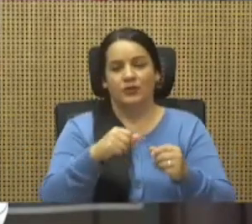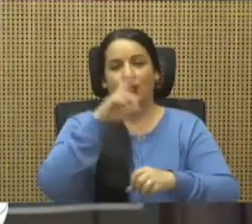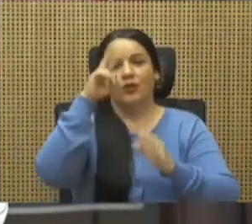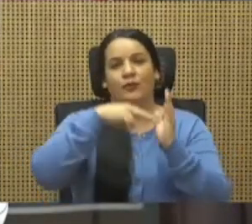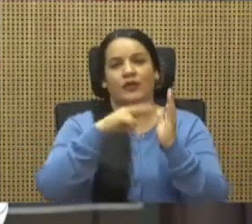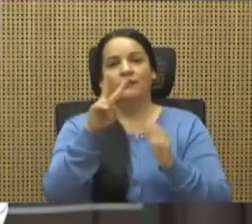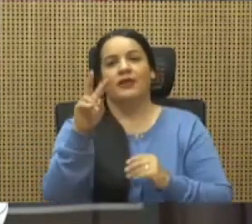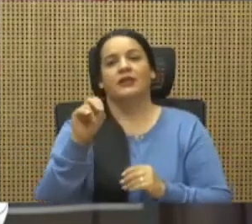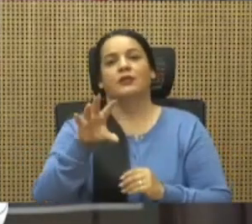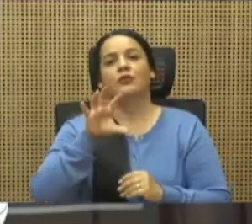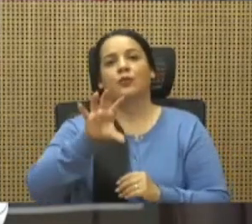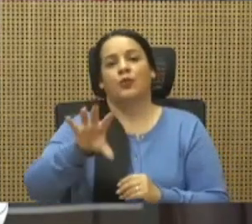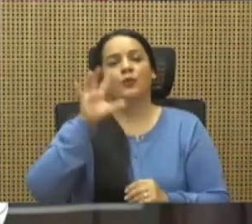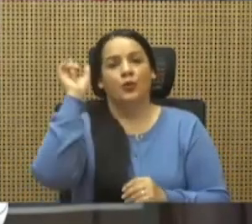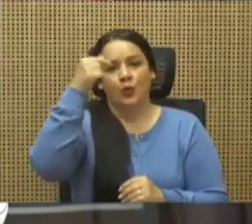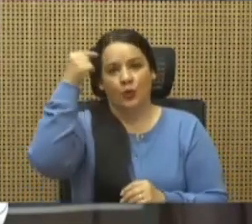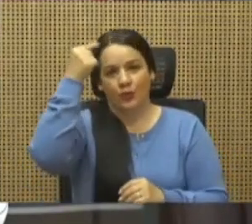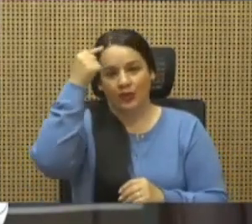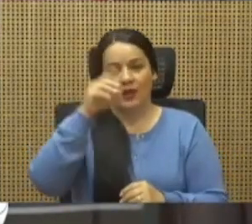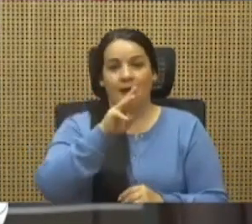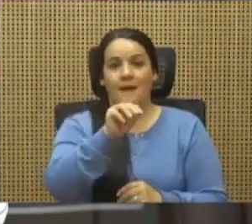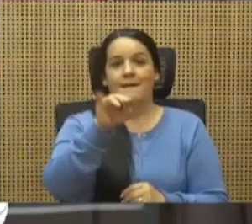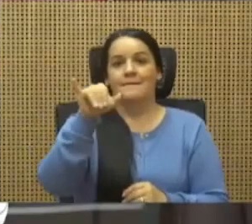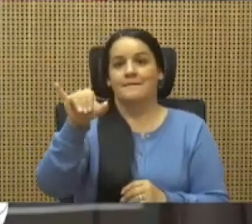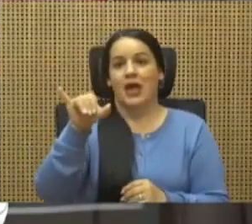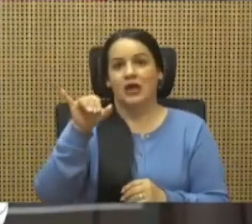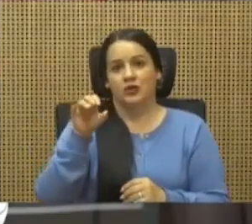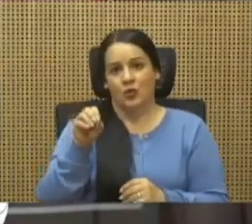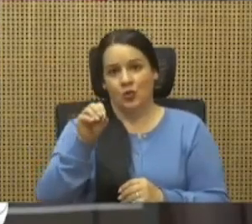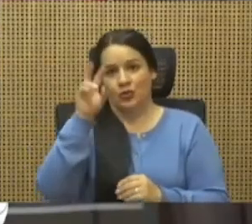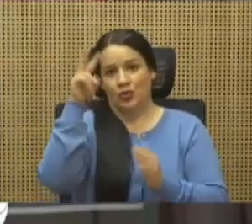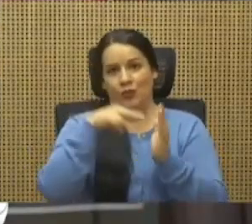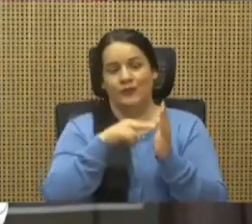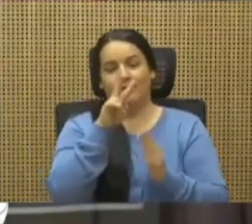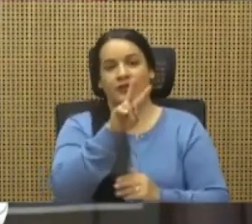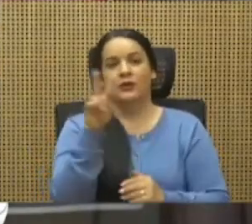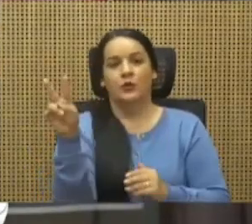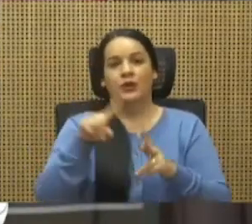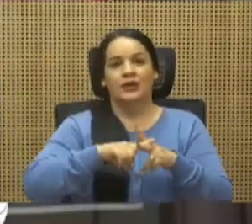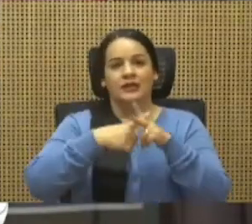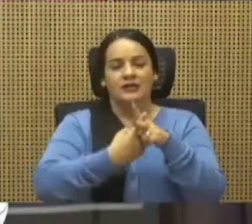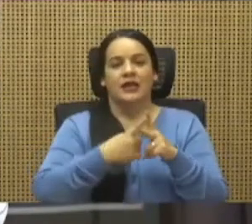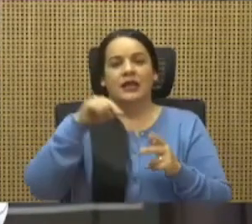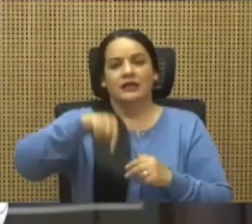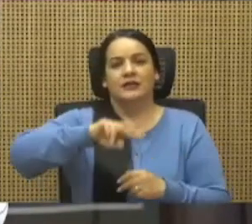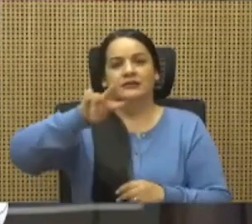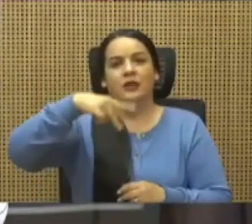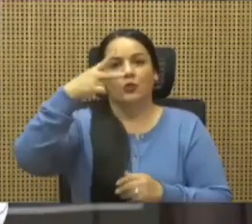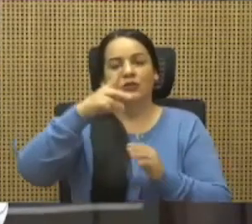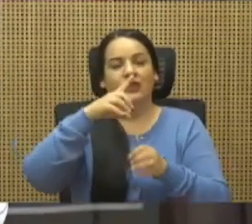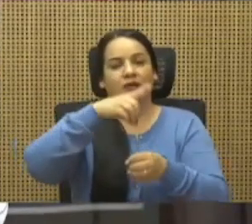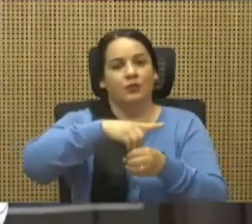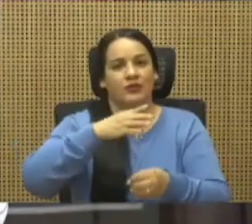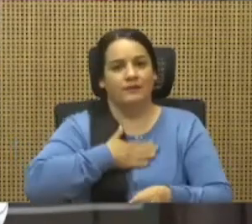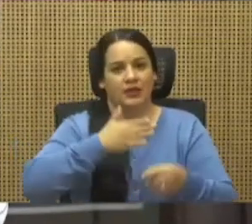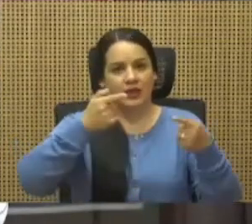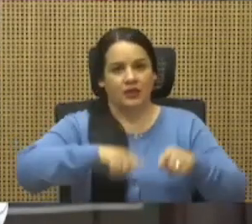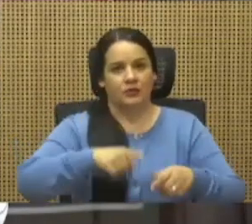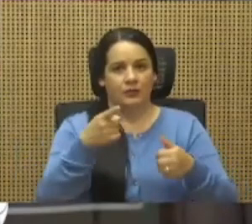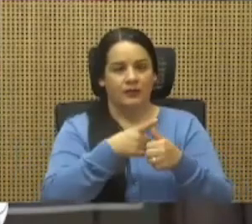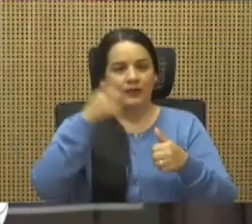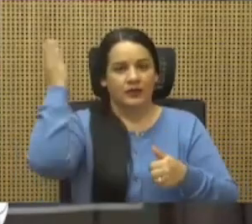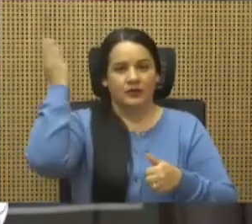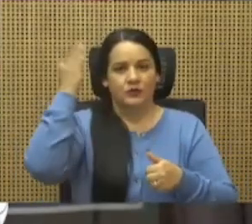gobierno. En mayo de 2022, cuando inicié esta segunda diputación en mi caso, en mi primer